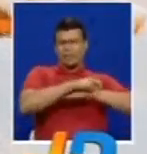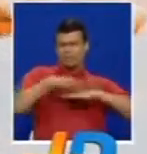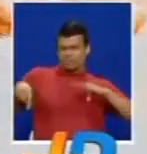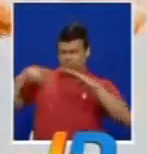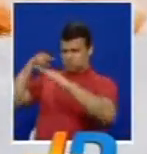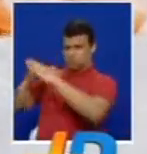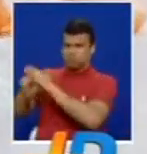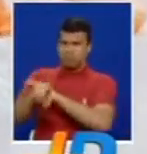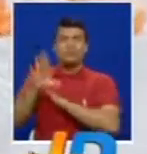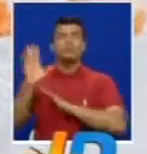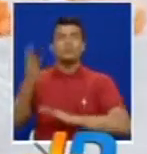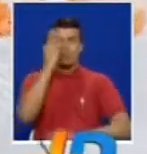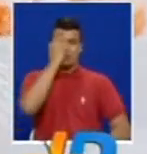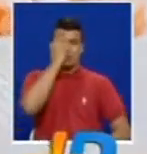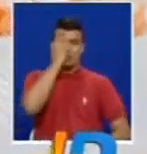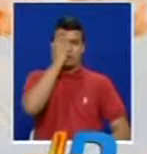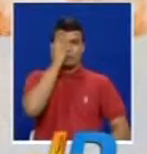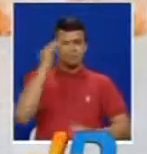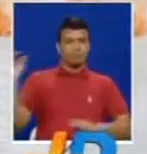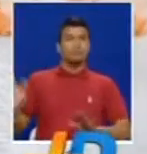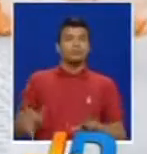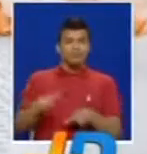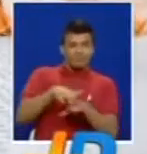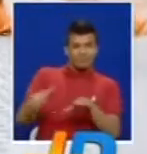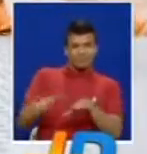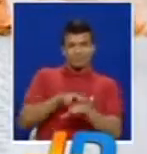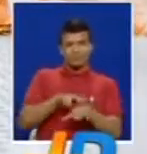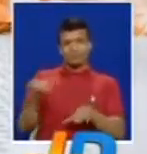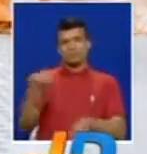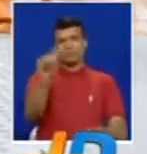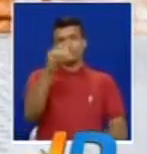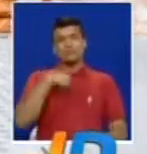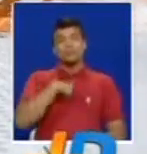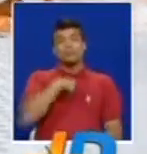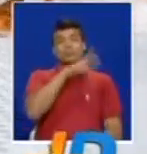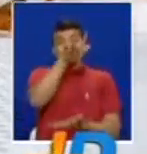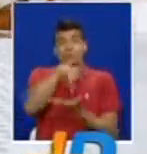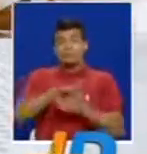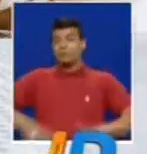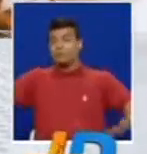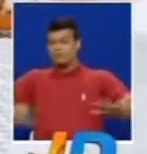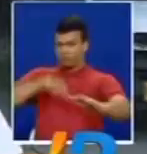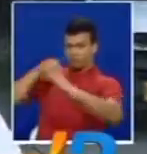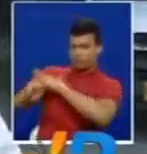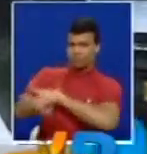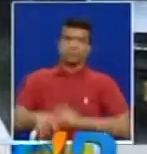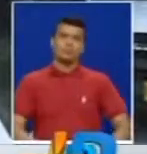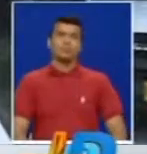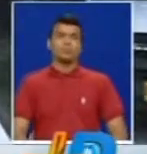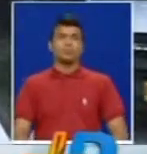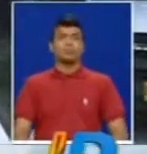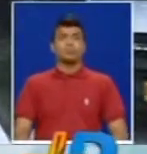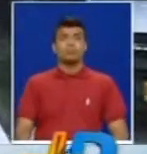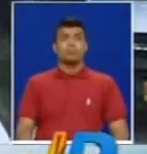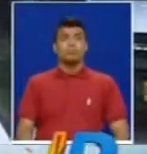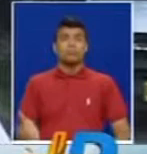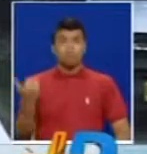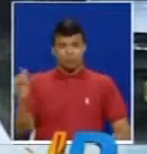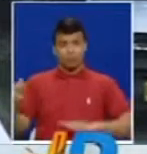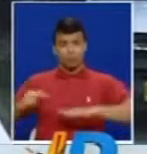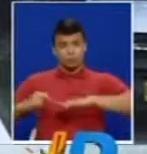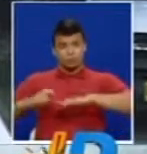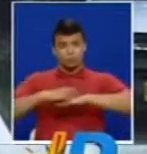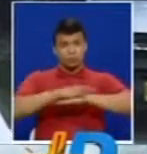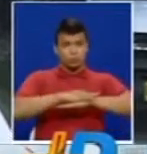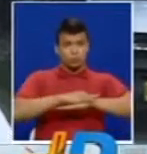se dedicaba al transporte informal. Cuando procedían al traslado a los patios, este lo bajó y se fue en él. Ya el carro estaba subido en la rampa.